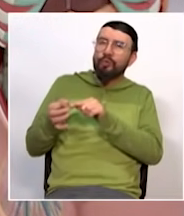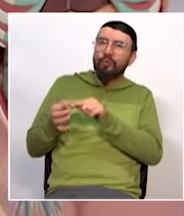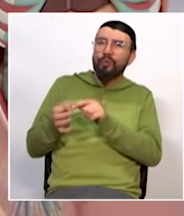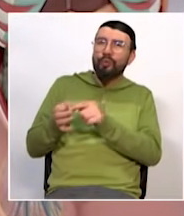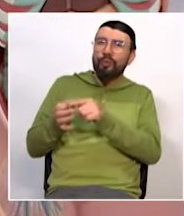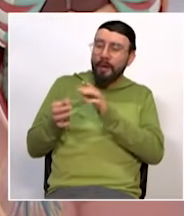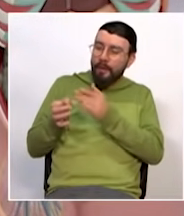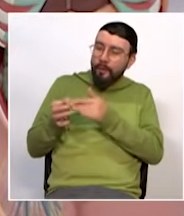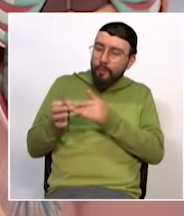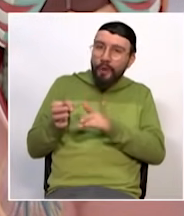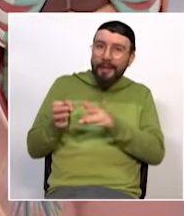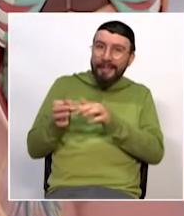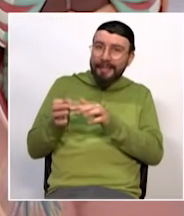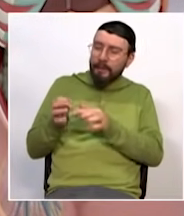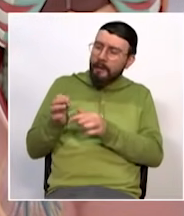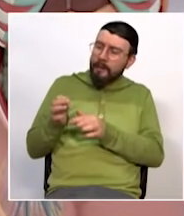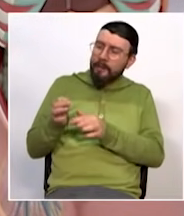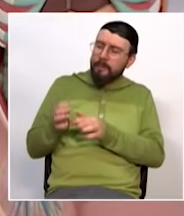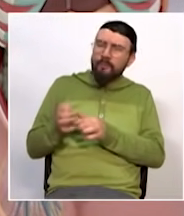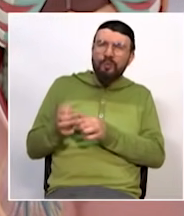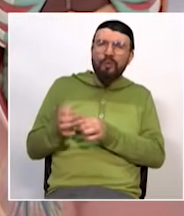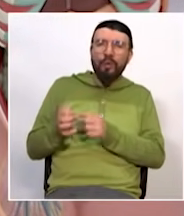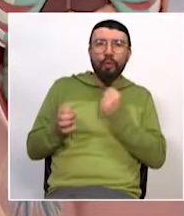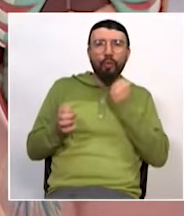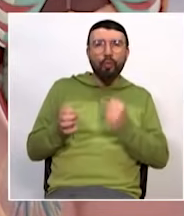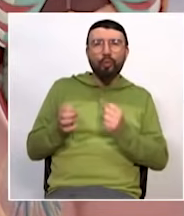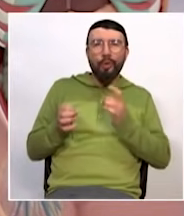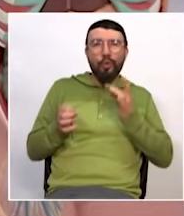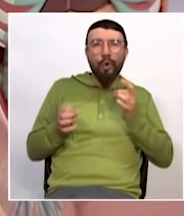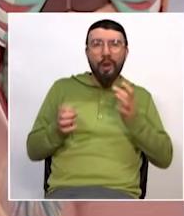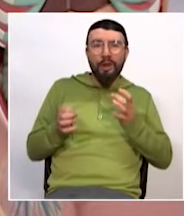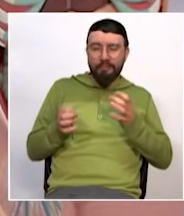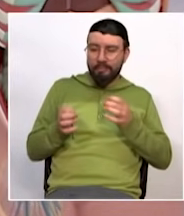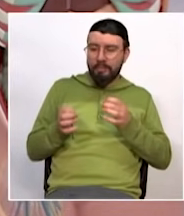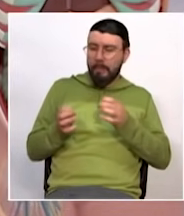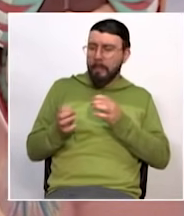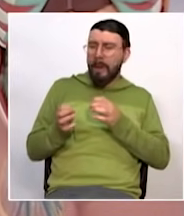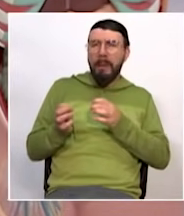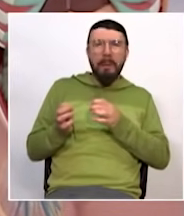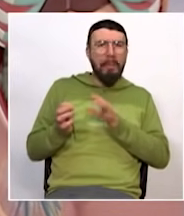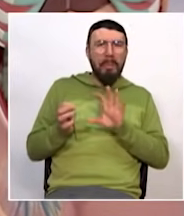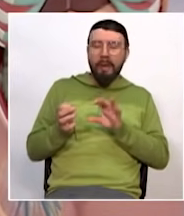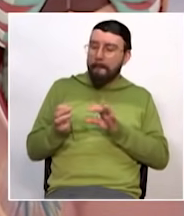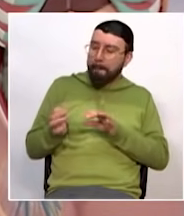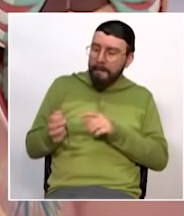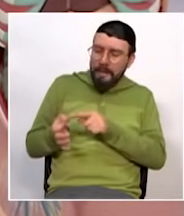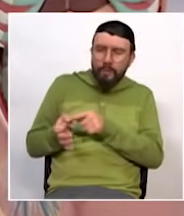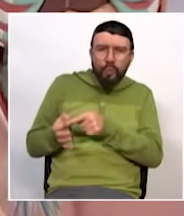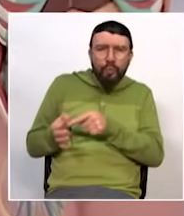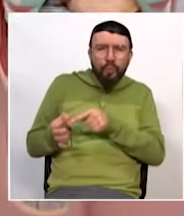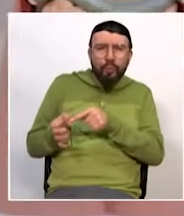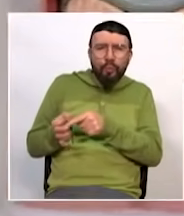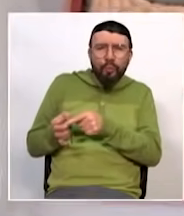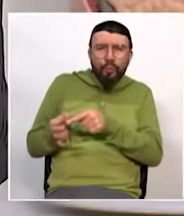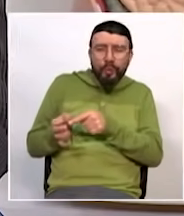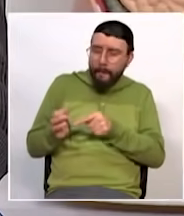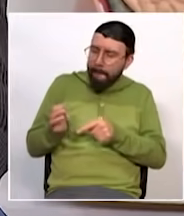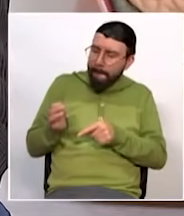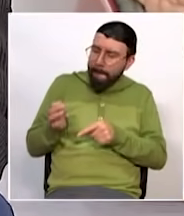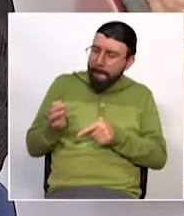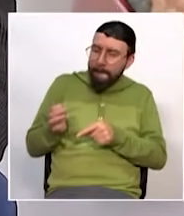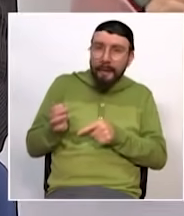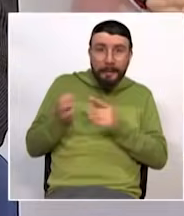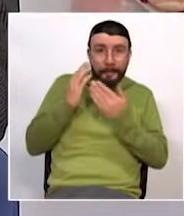nace la uña en otros términos siempre es donde duele aquí duele y ello interrumpo automáticamente ya lo vamos a lograr